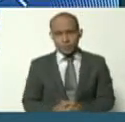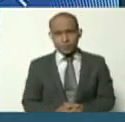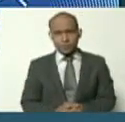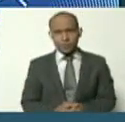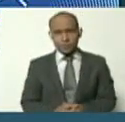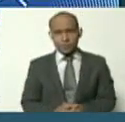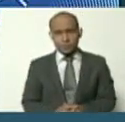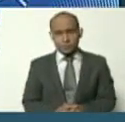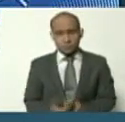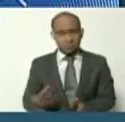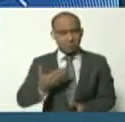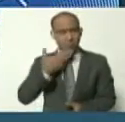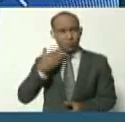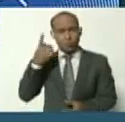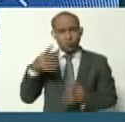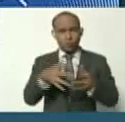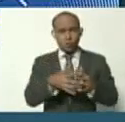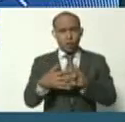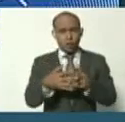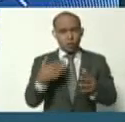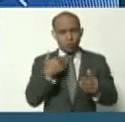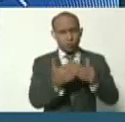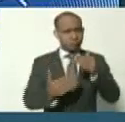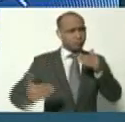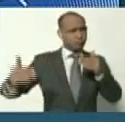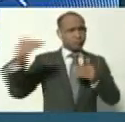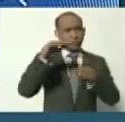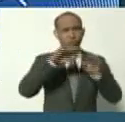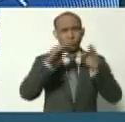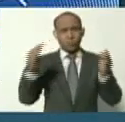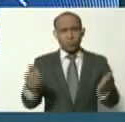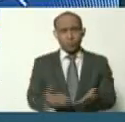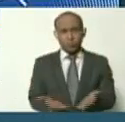ser lo máximo en el mundo.